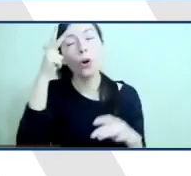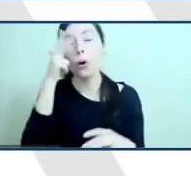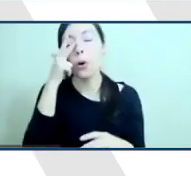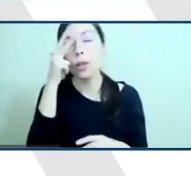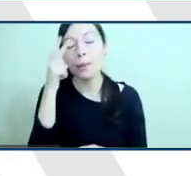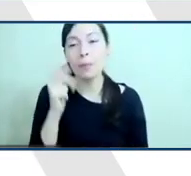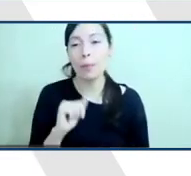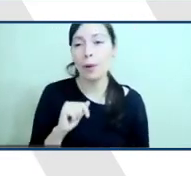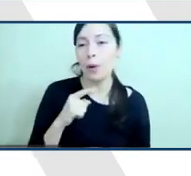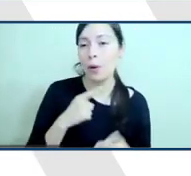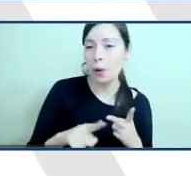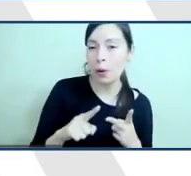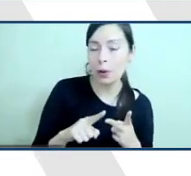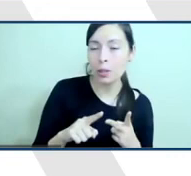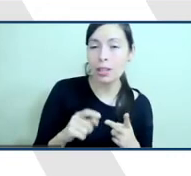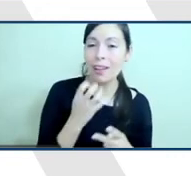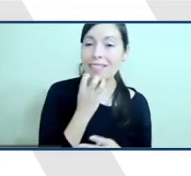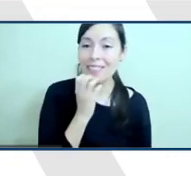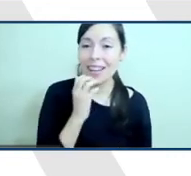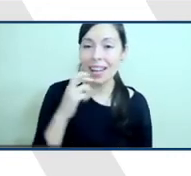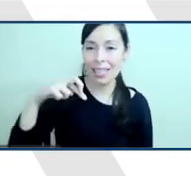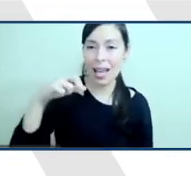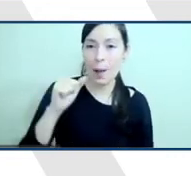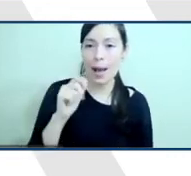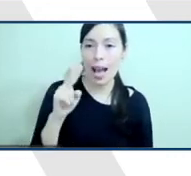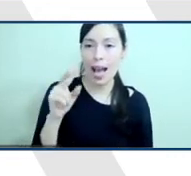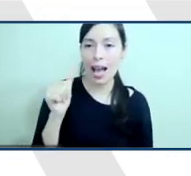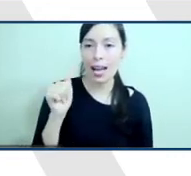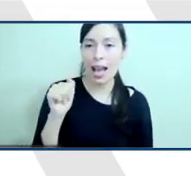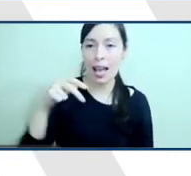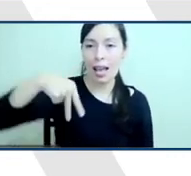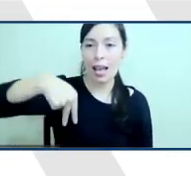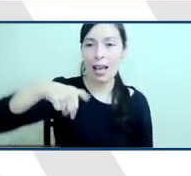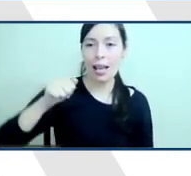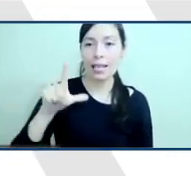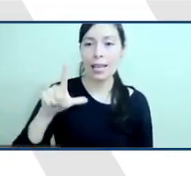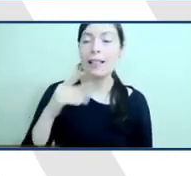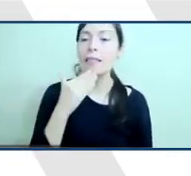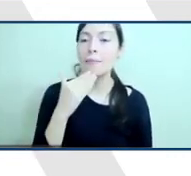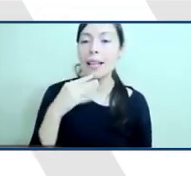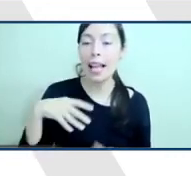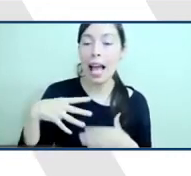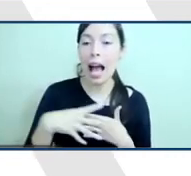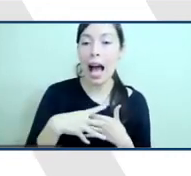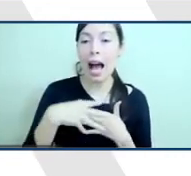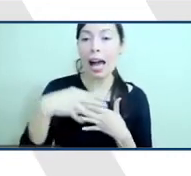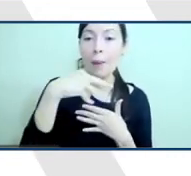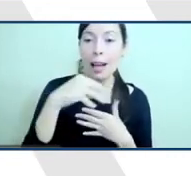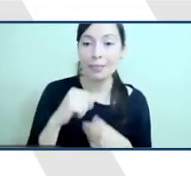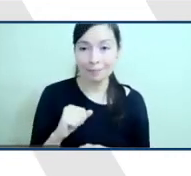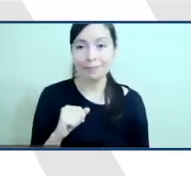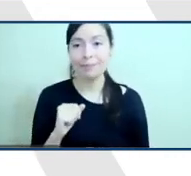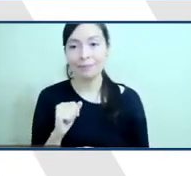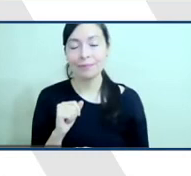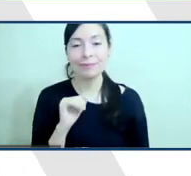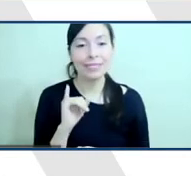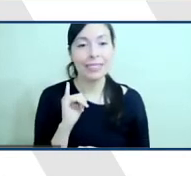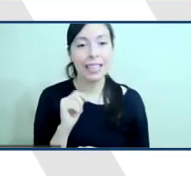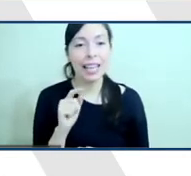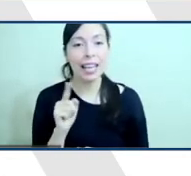Observatorio Paranal, en la región de Antofagasta, además de tener una parte de ALMA, ¿verdad? Y ellos están contando en el